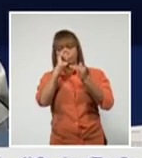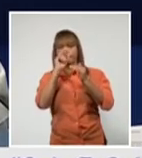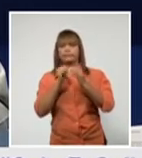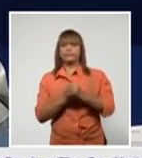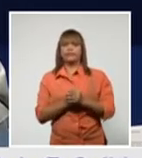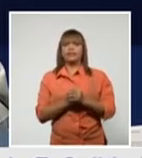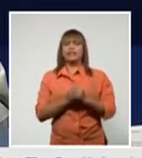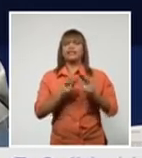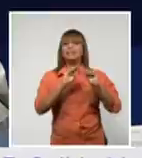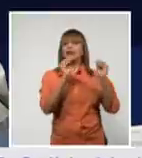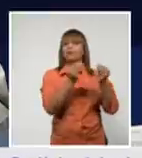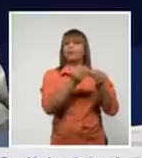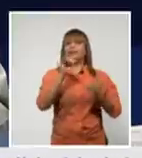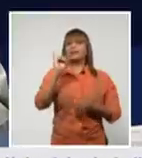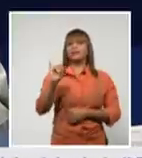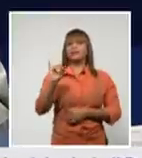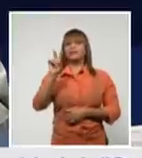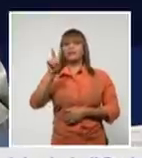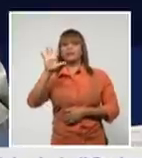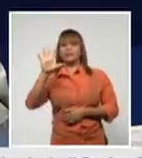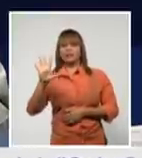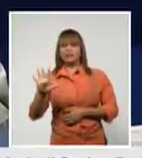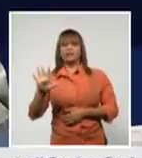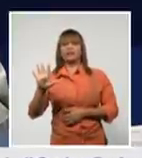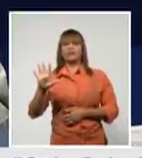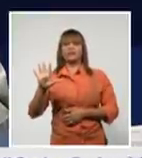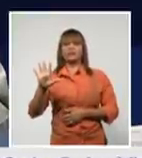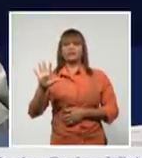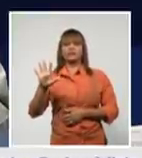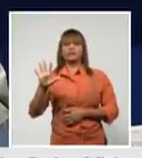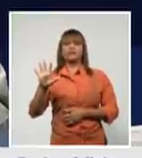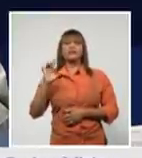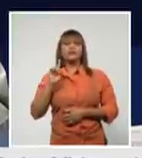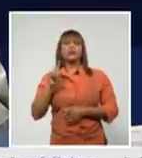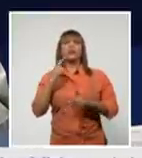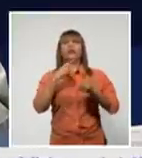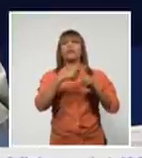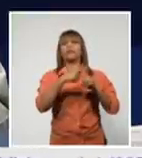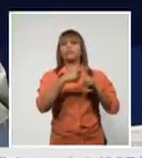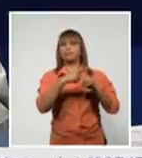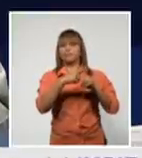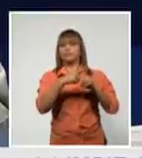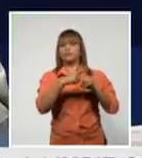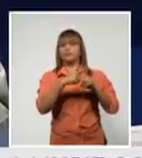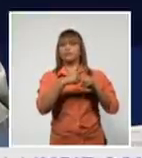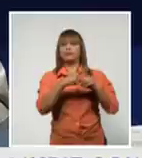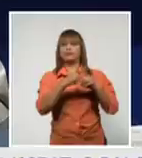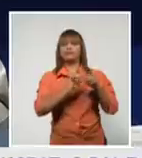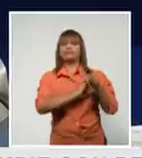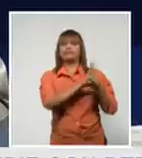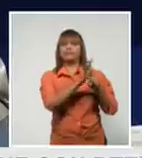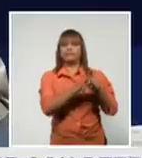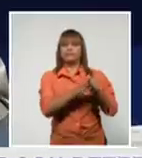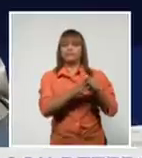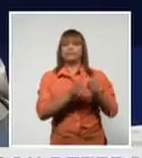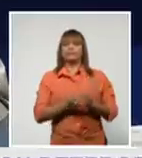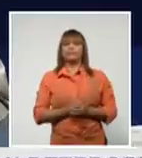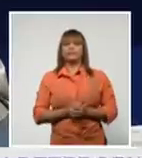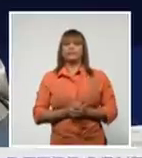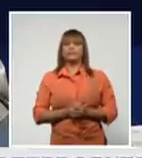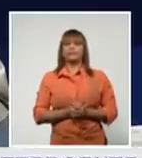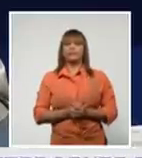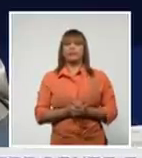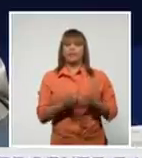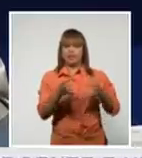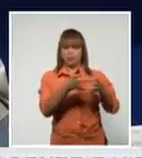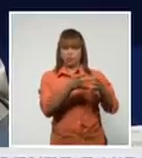acumulan 625 que han sido confirmados con la COVID-19 en este grupo de